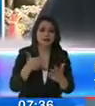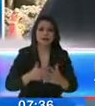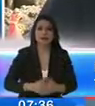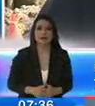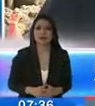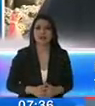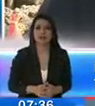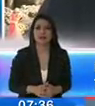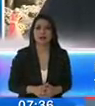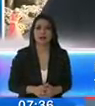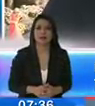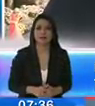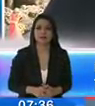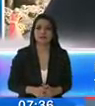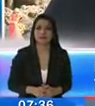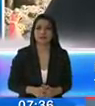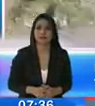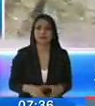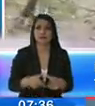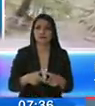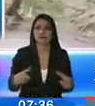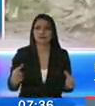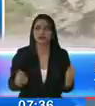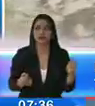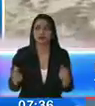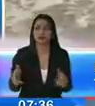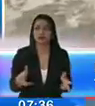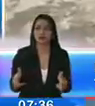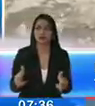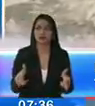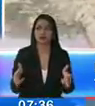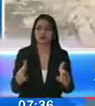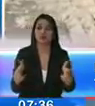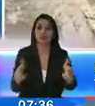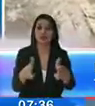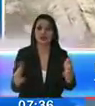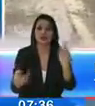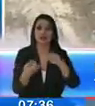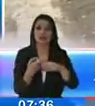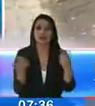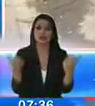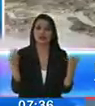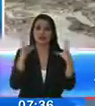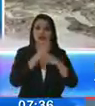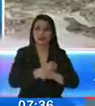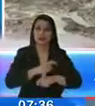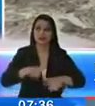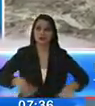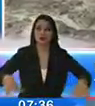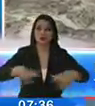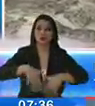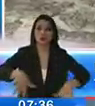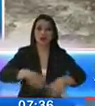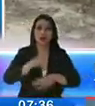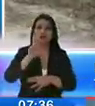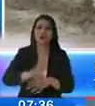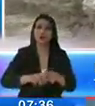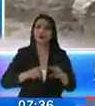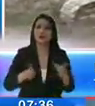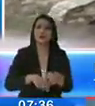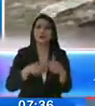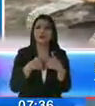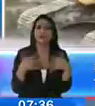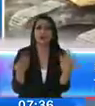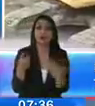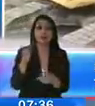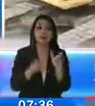cómo funcionan los recorridos de explicar a la ciudadanía sé que desde las 8 de la mañana hasta las diez de la noche van a recorrer los sectores pero por dónde comienza para que ellos